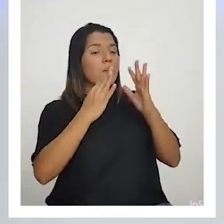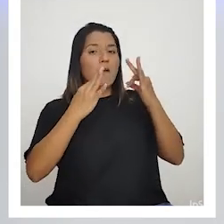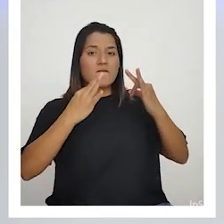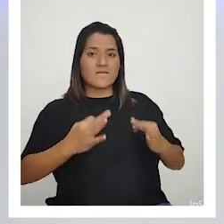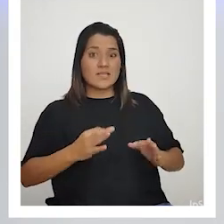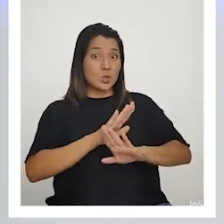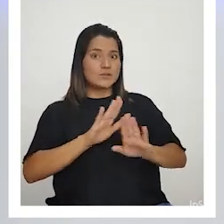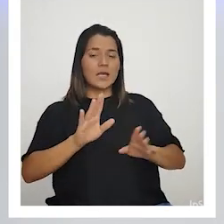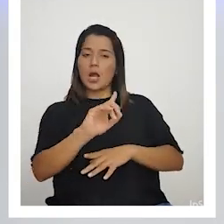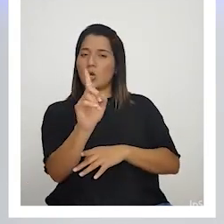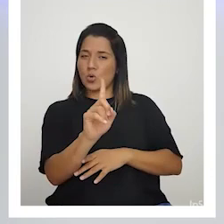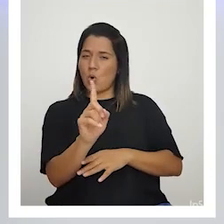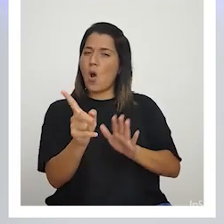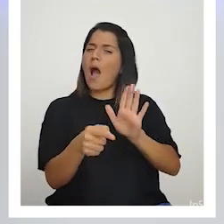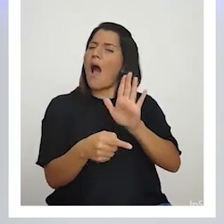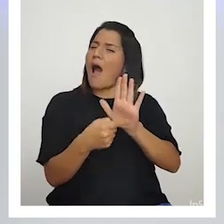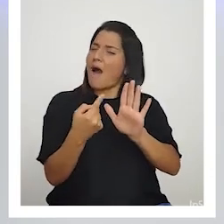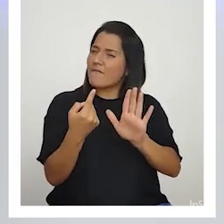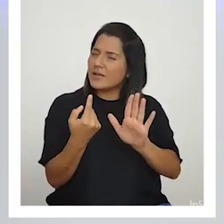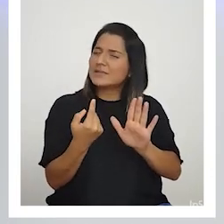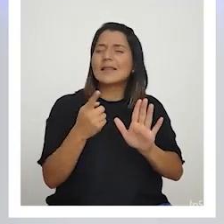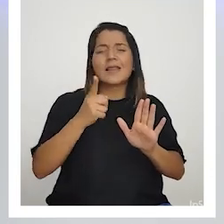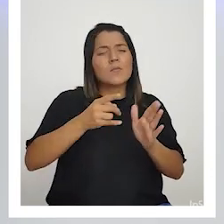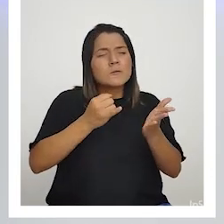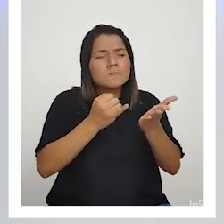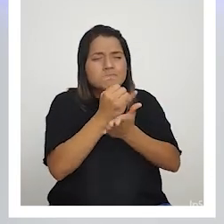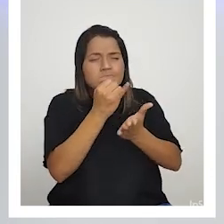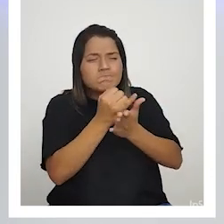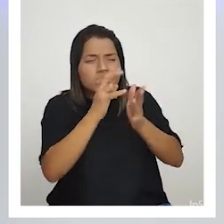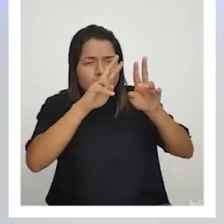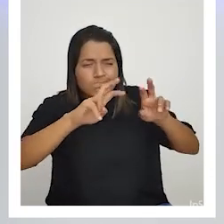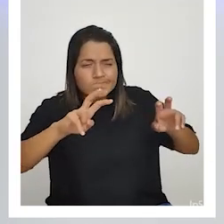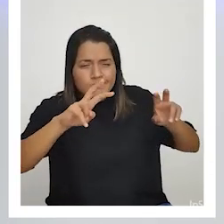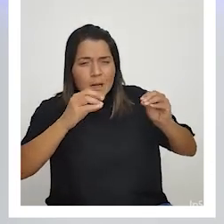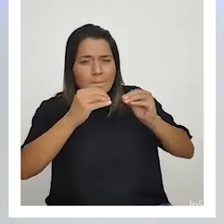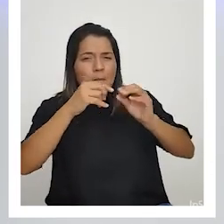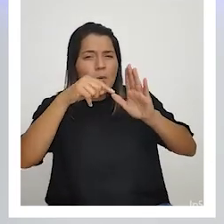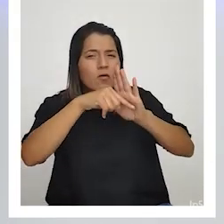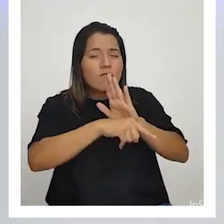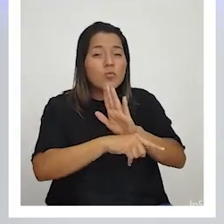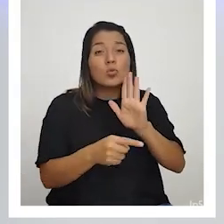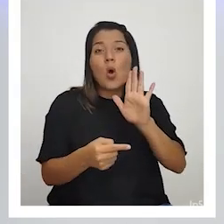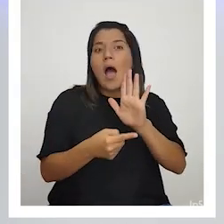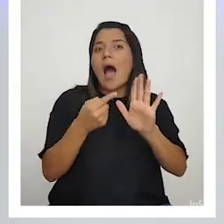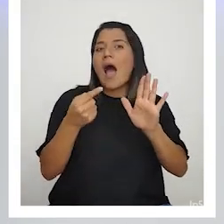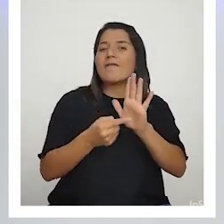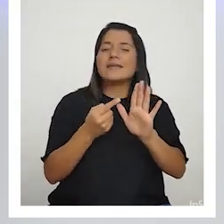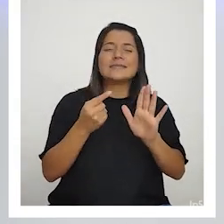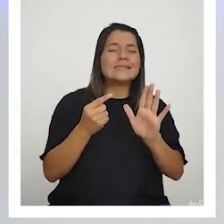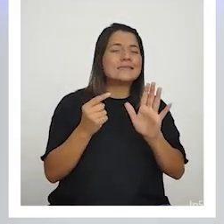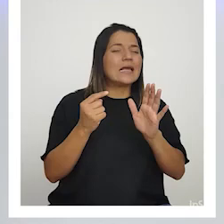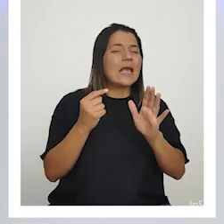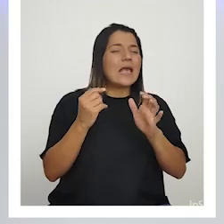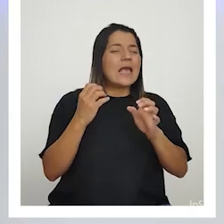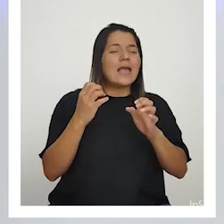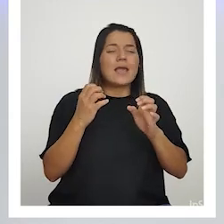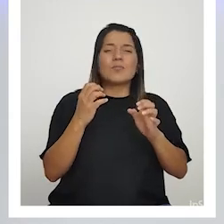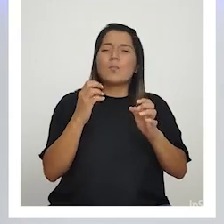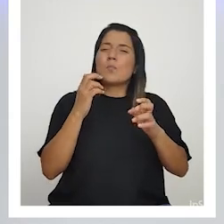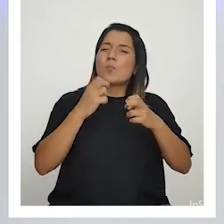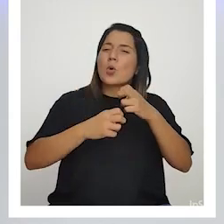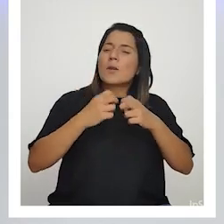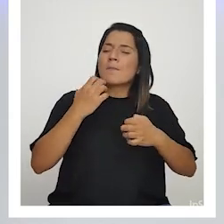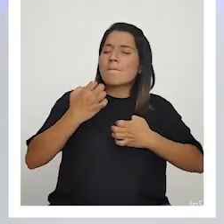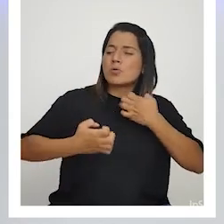fondo. A veces hay un apego o un tema emocional ligado a la alimentación que hace que la persona no pueda avanzar